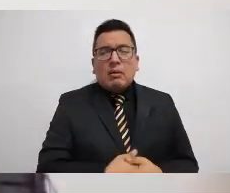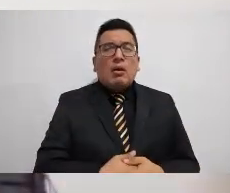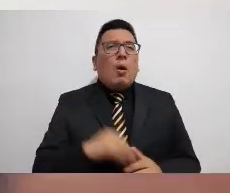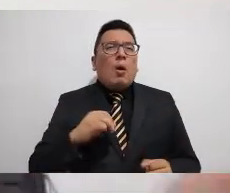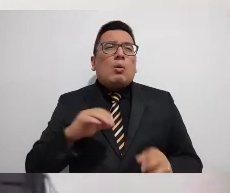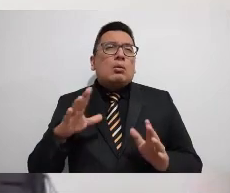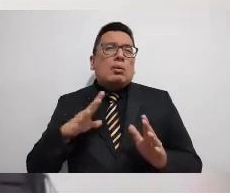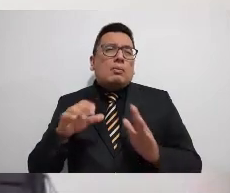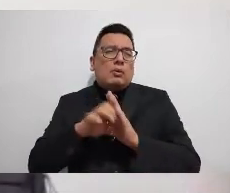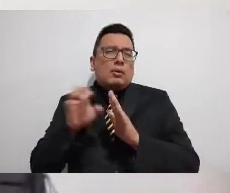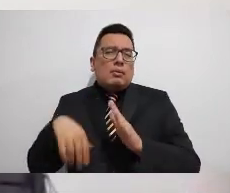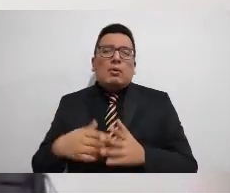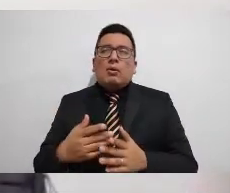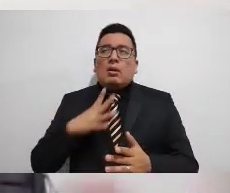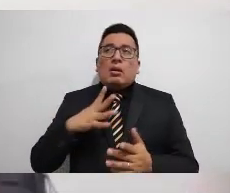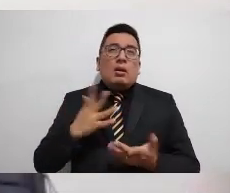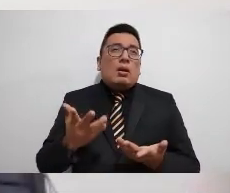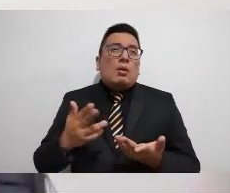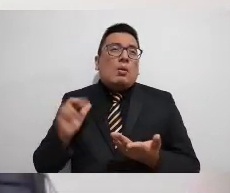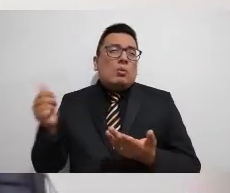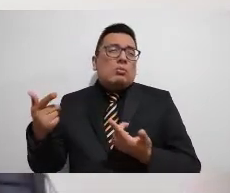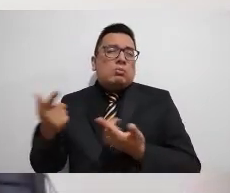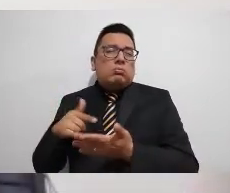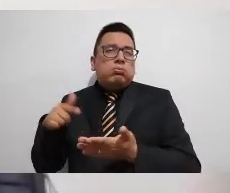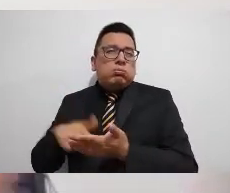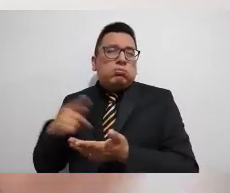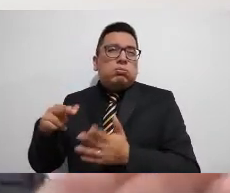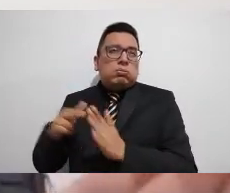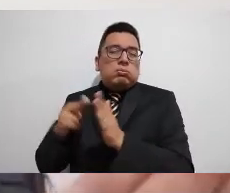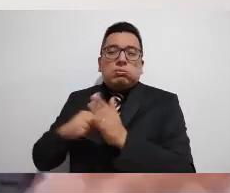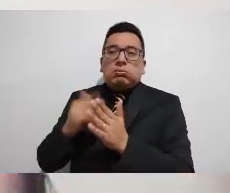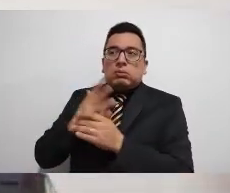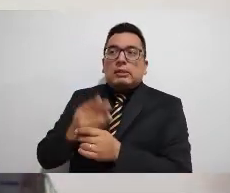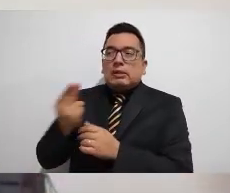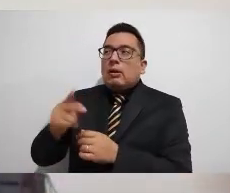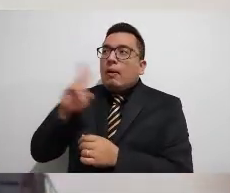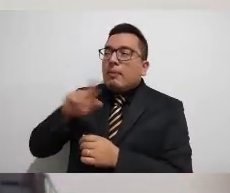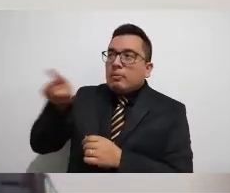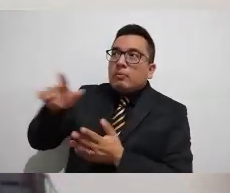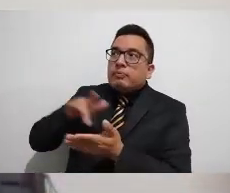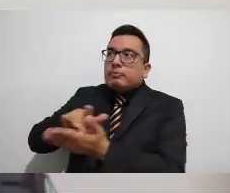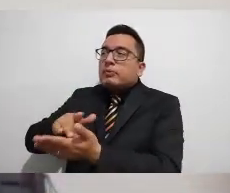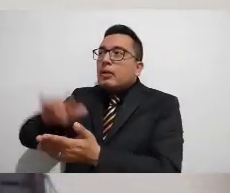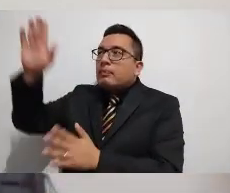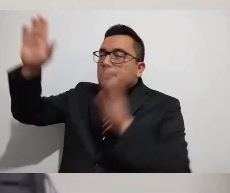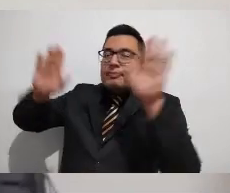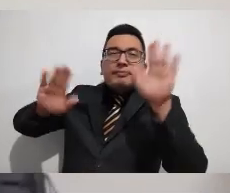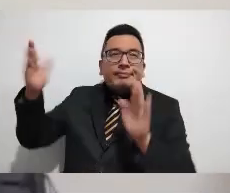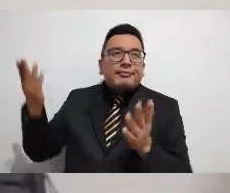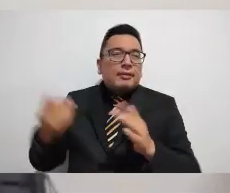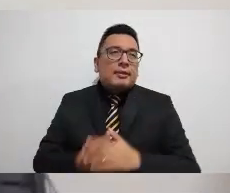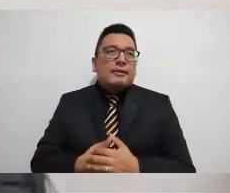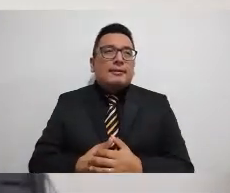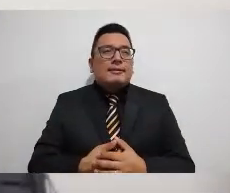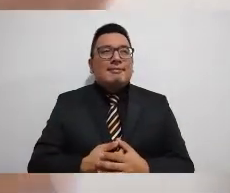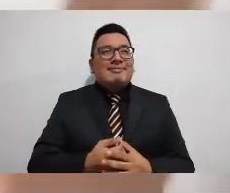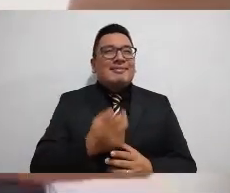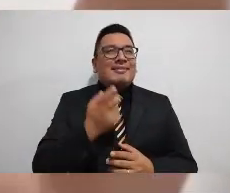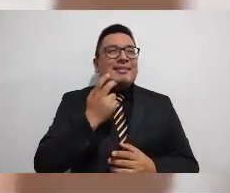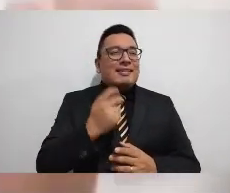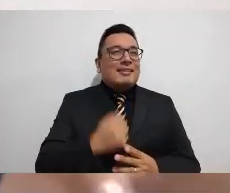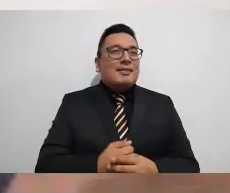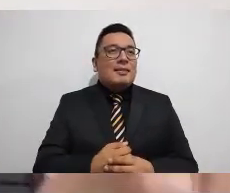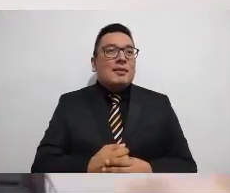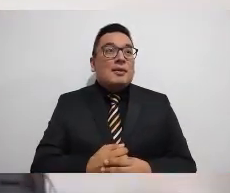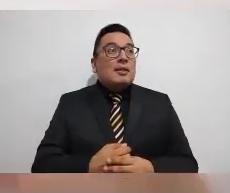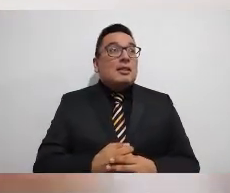normativos, varios los eligen en asamblea. Entonces, tu secretario municipal no lo elegiste tú, ¿no? Te lo eligió